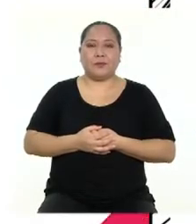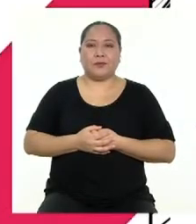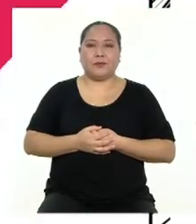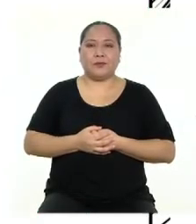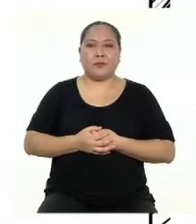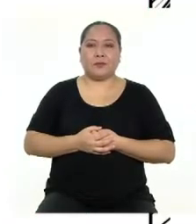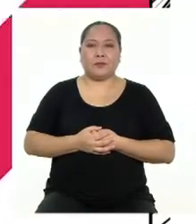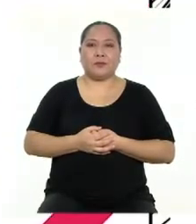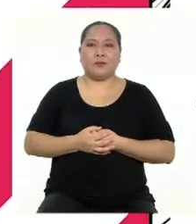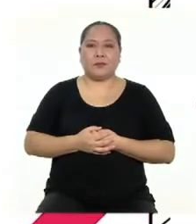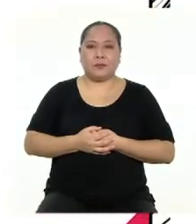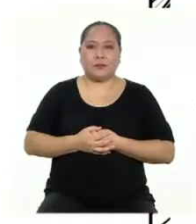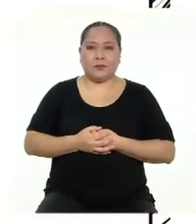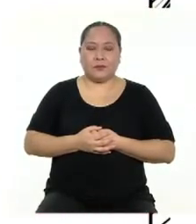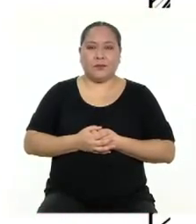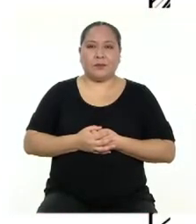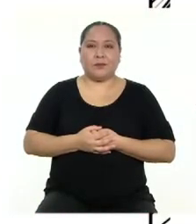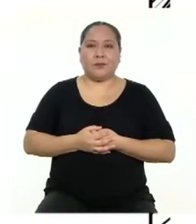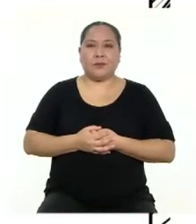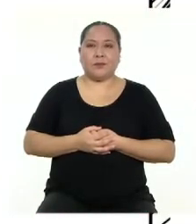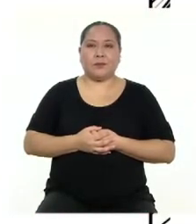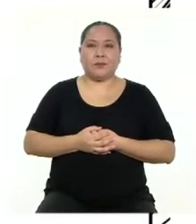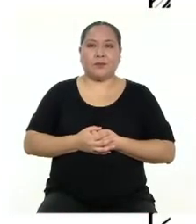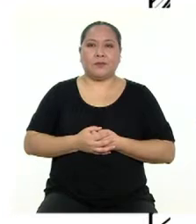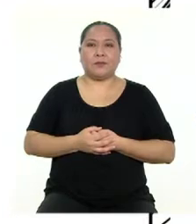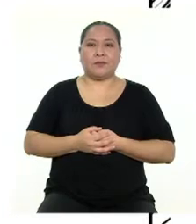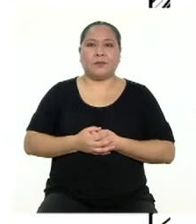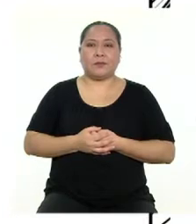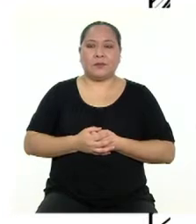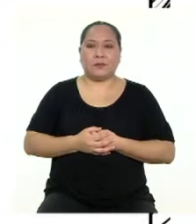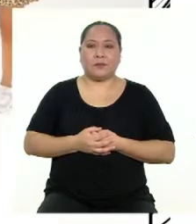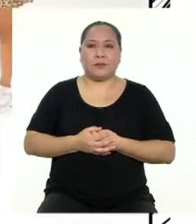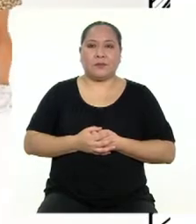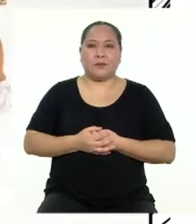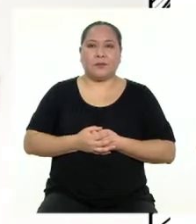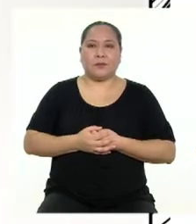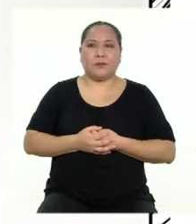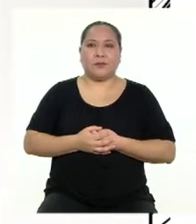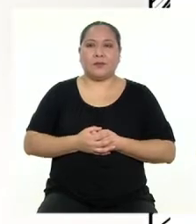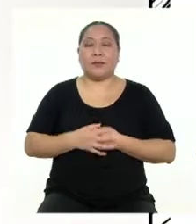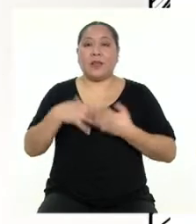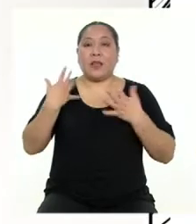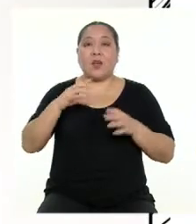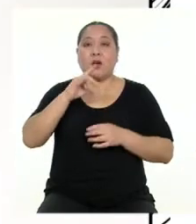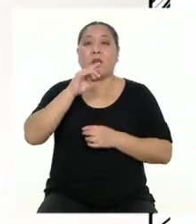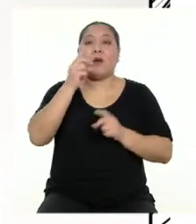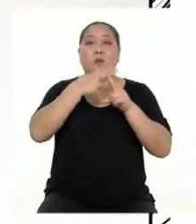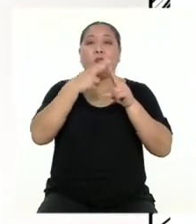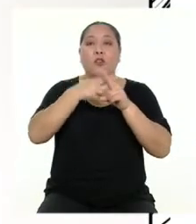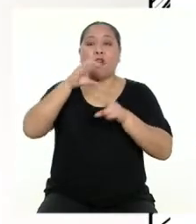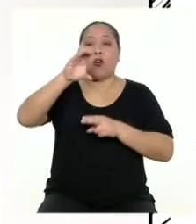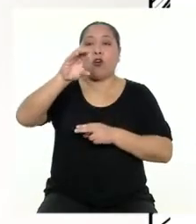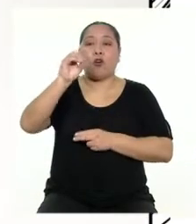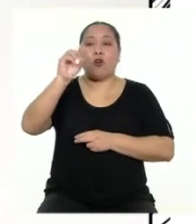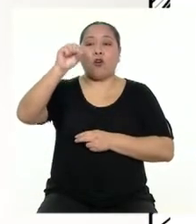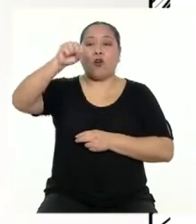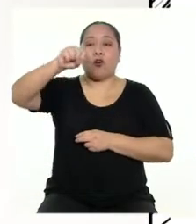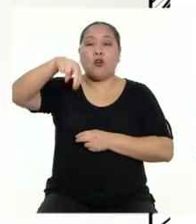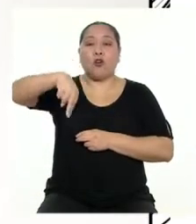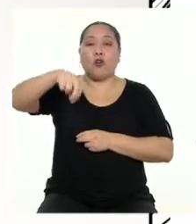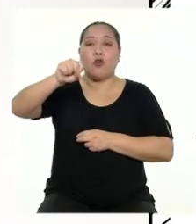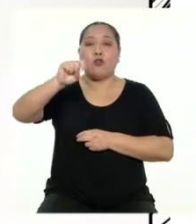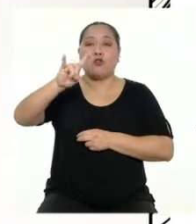Llamamos consumismo a la conducta de personas que compran